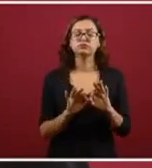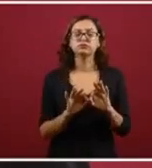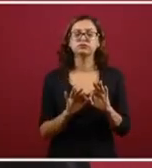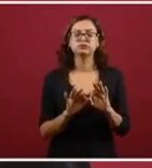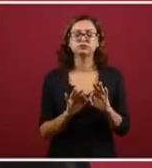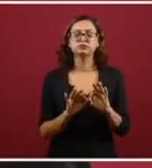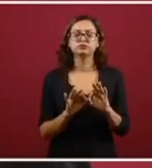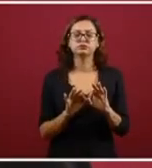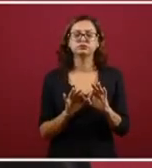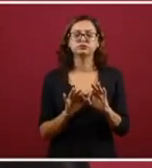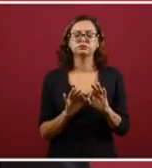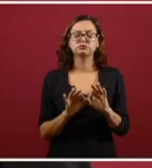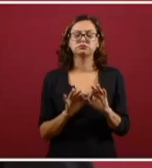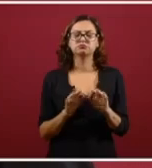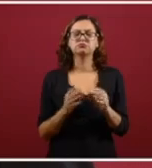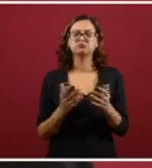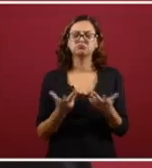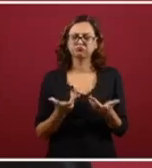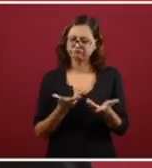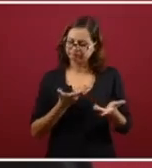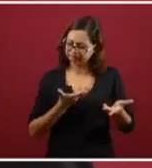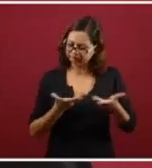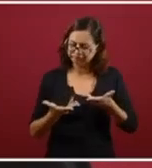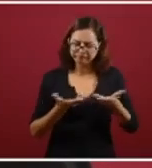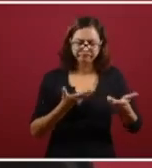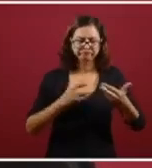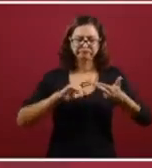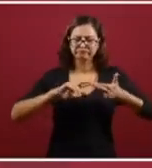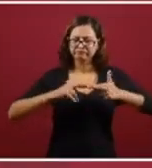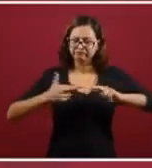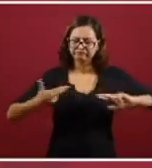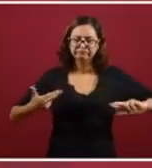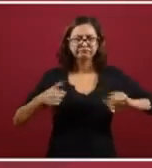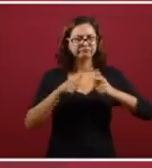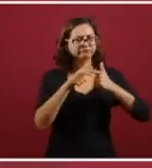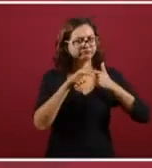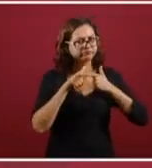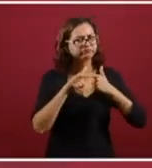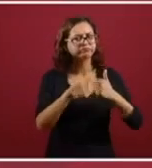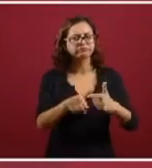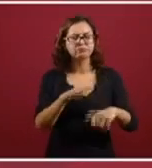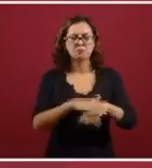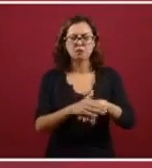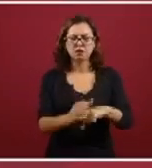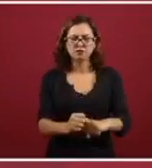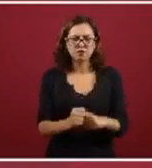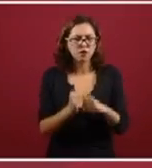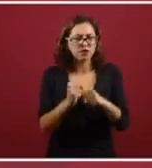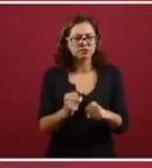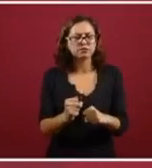que se mantengan y se fortalezcan las relaciones